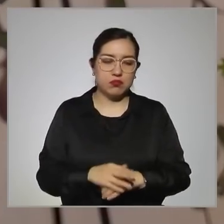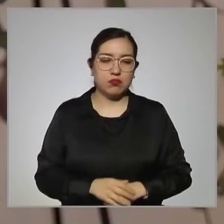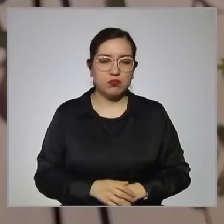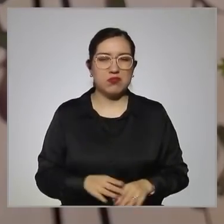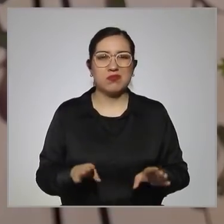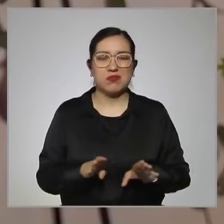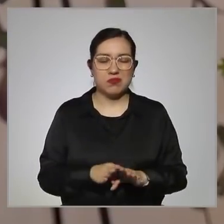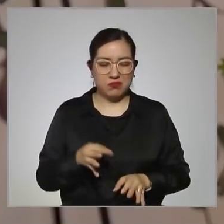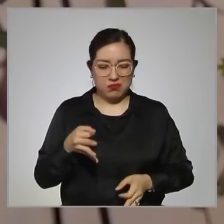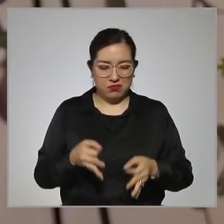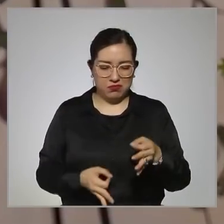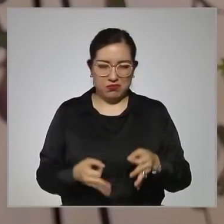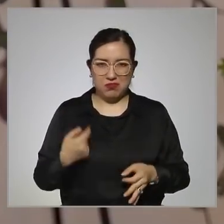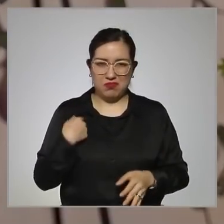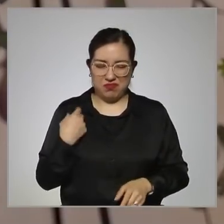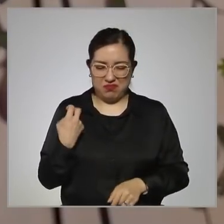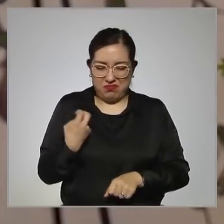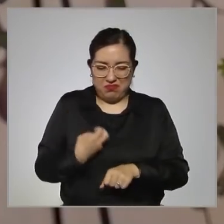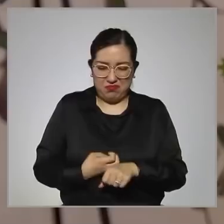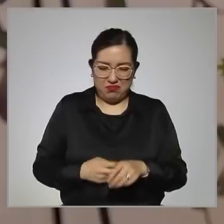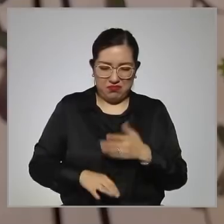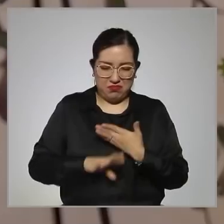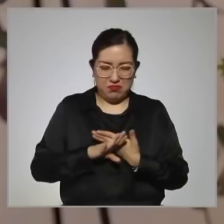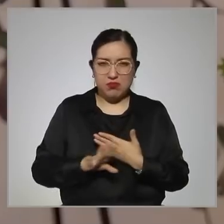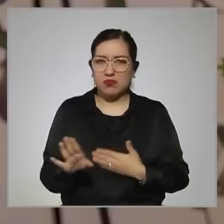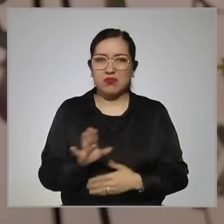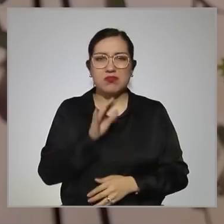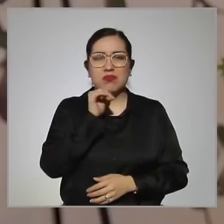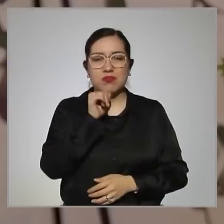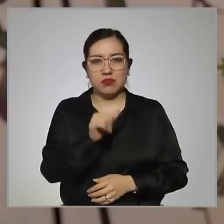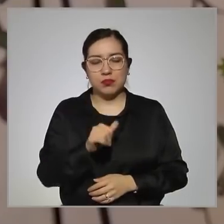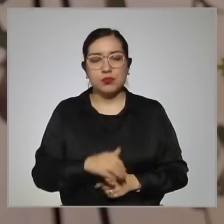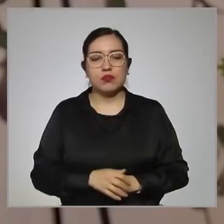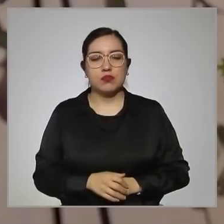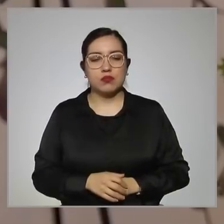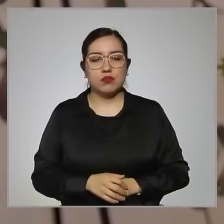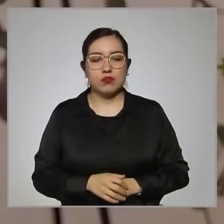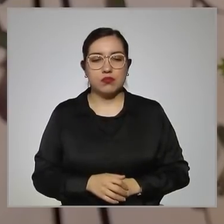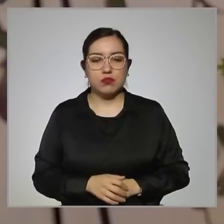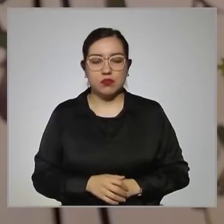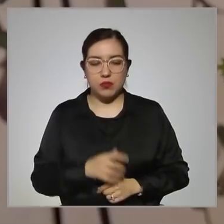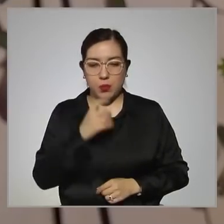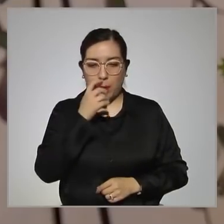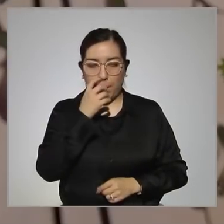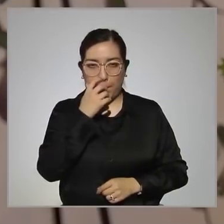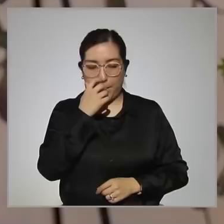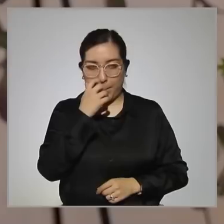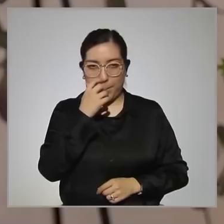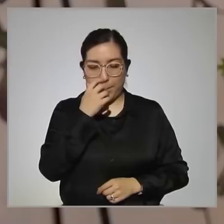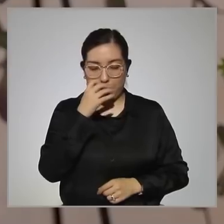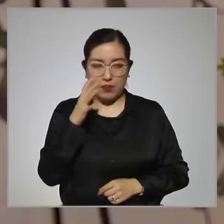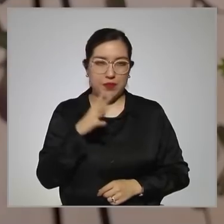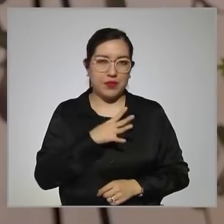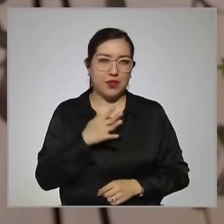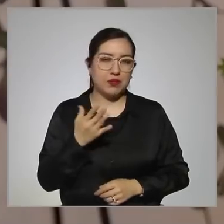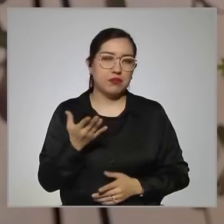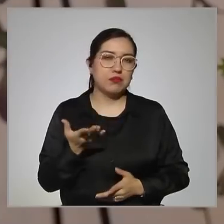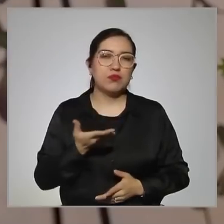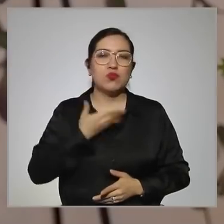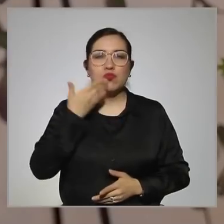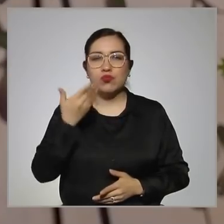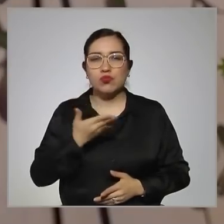juzgarse con demasiada dureza. Creo que algo que desafortunadamente hacemos